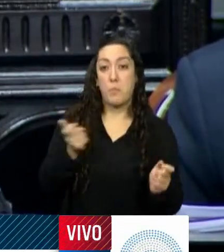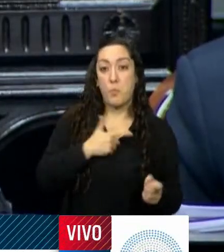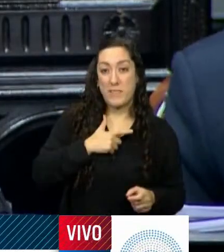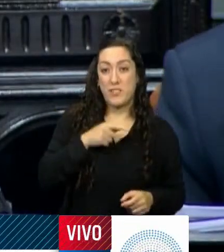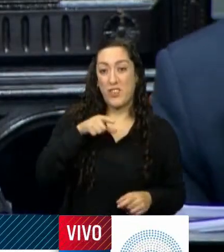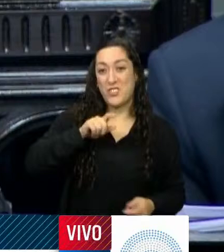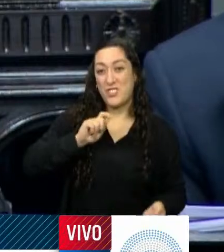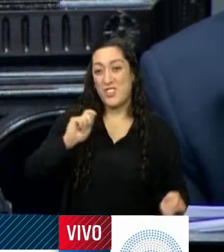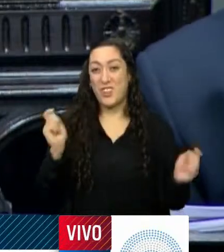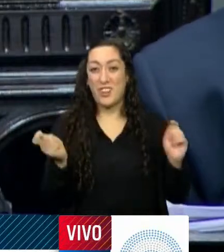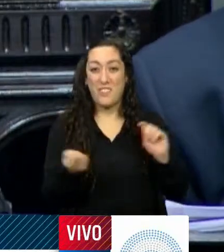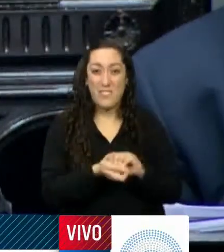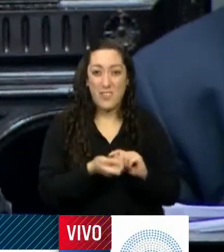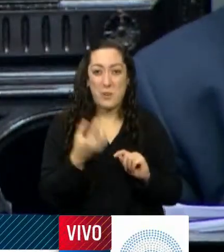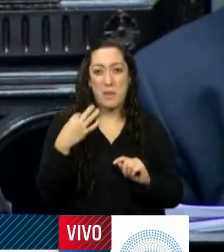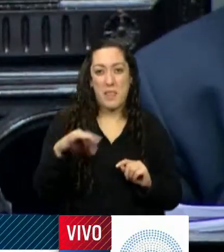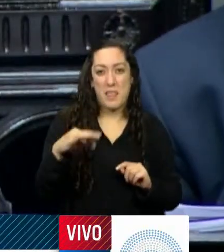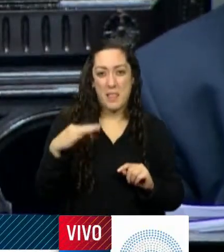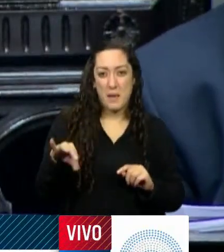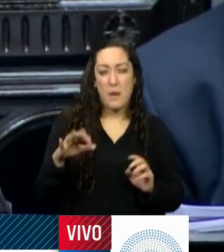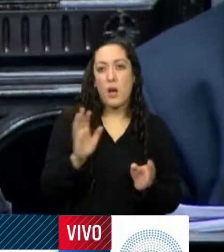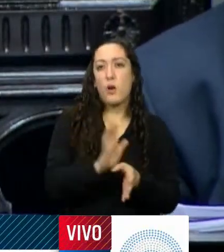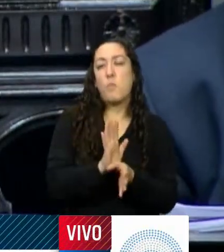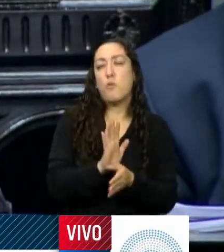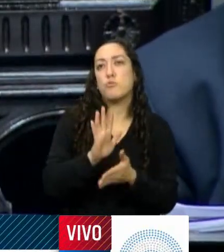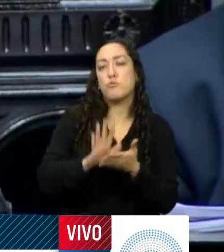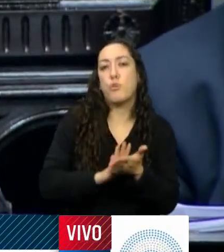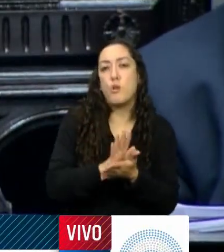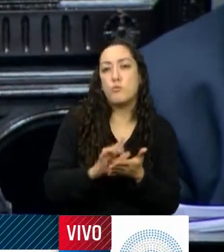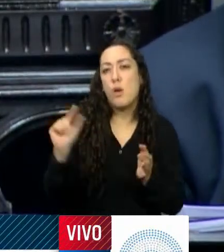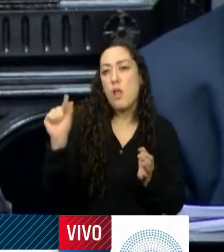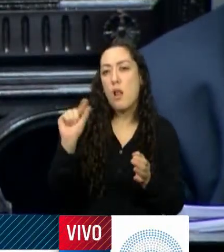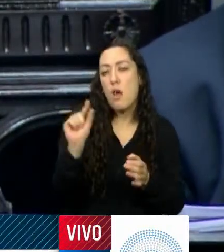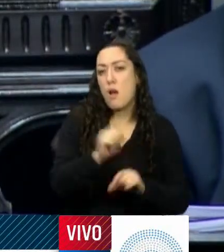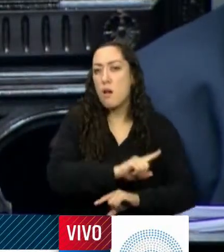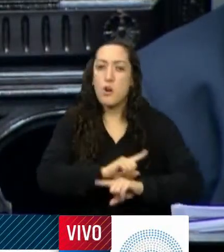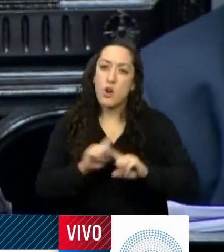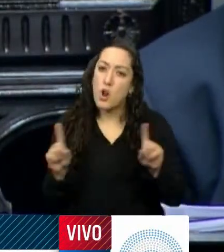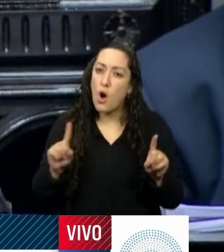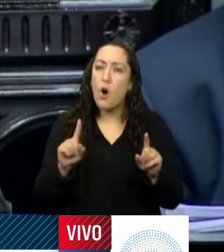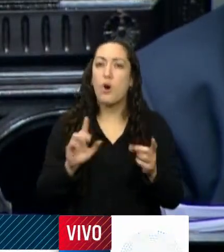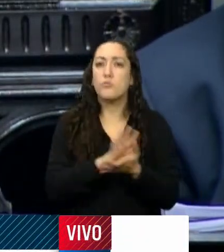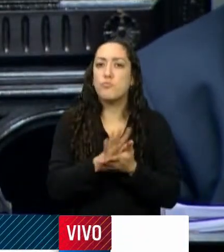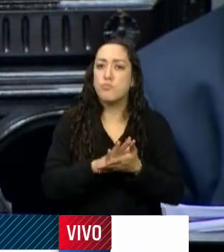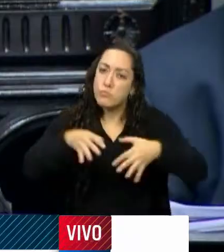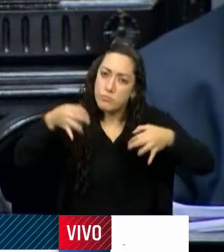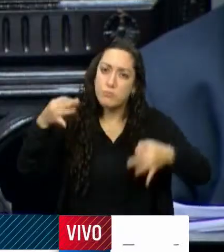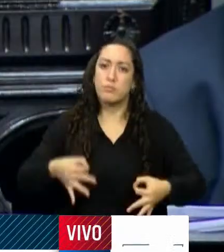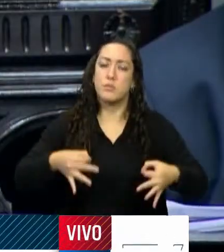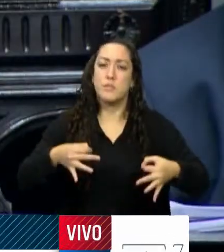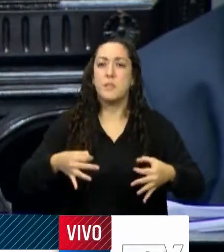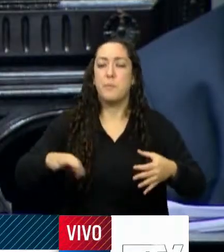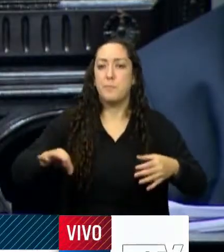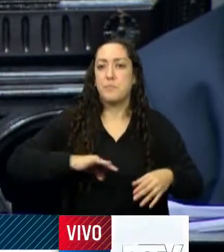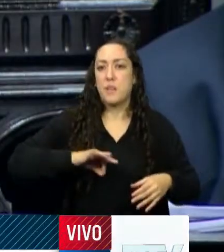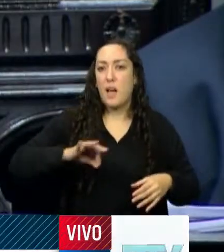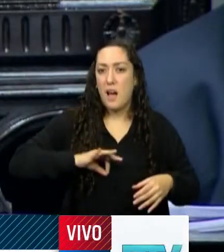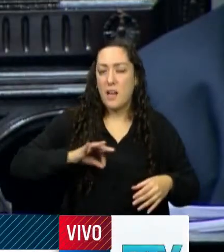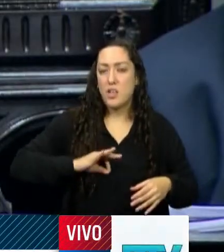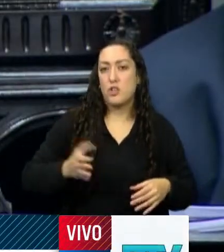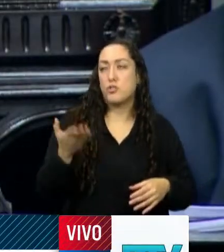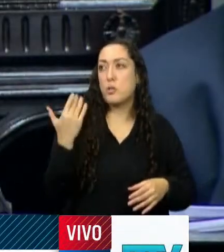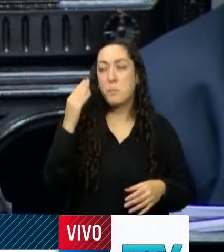una reforma que no sean parches. Volver a reactivar esto que finalizó después de décadas, en el